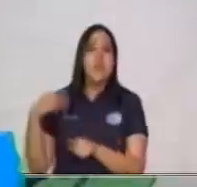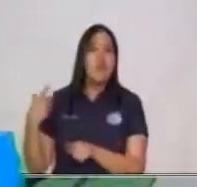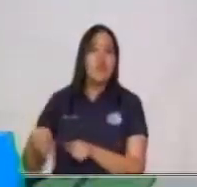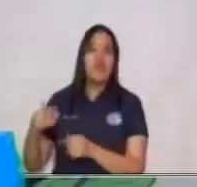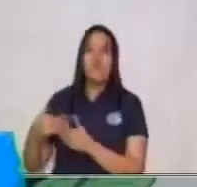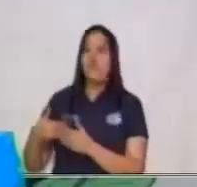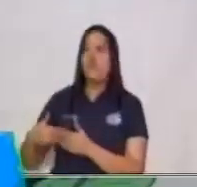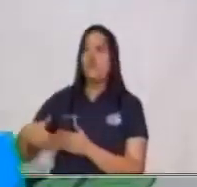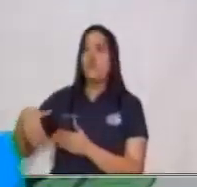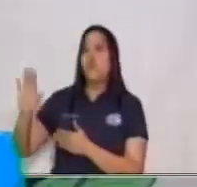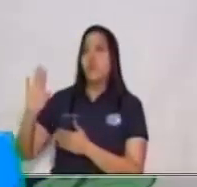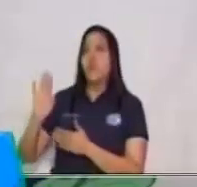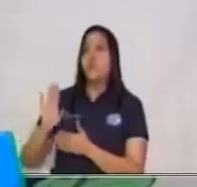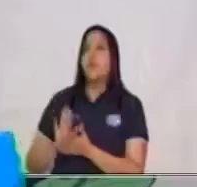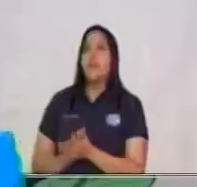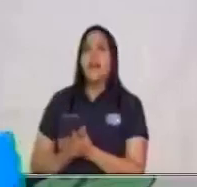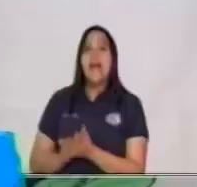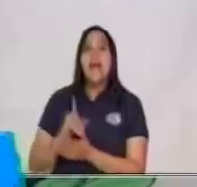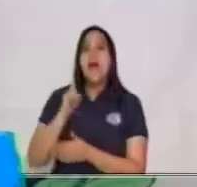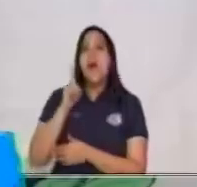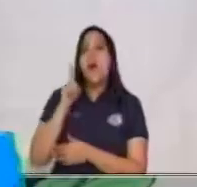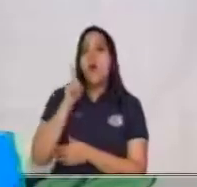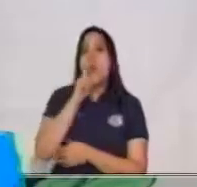muy exacta, a